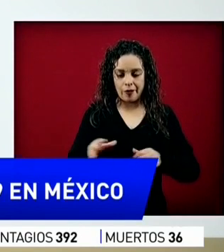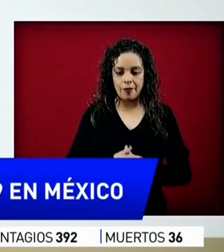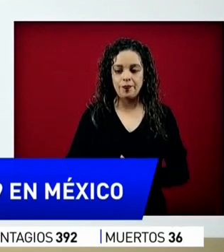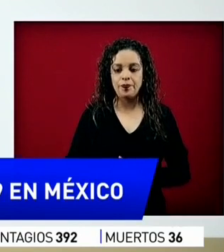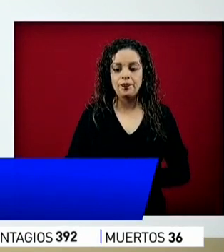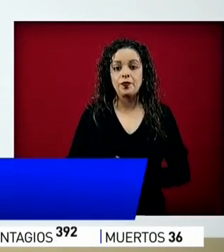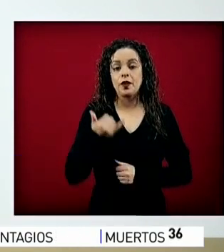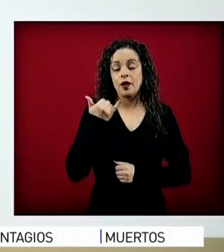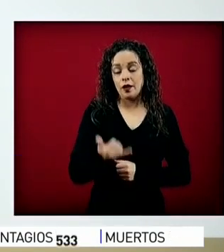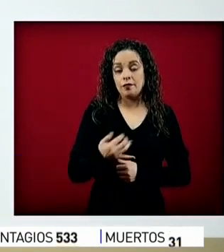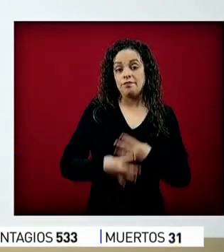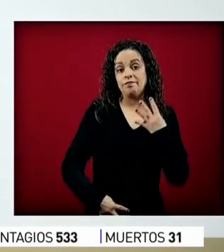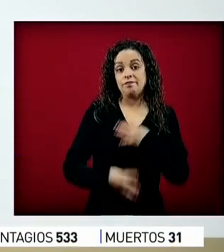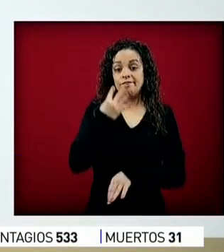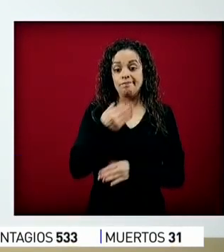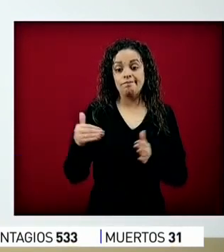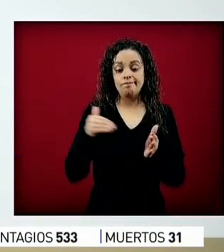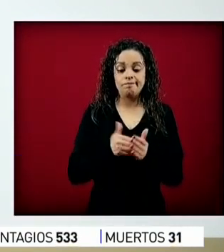defunciones.